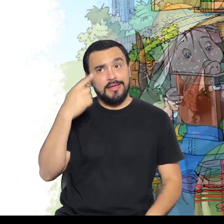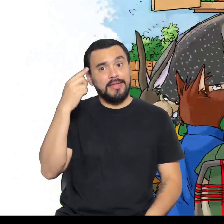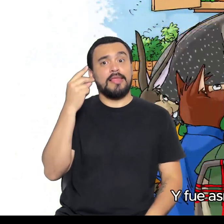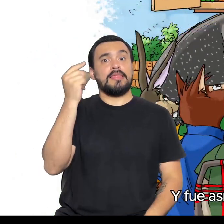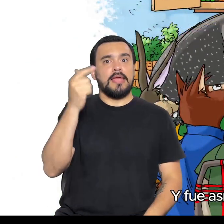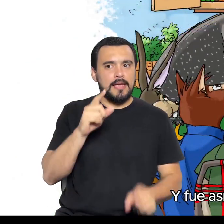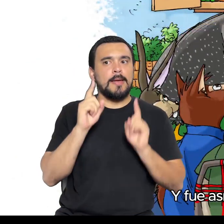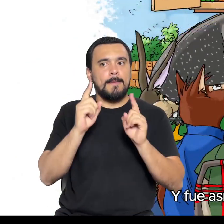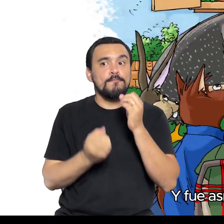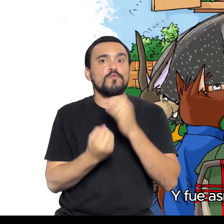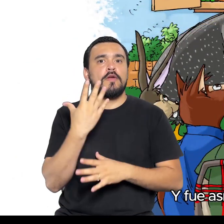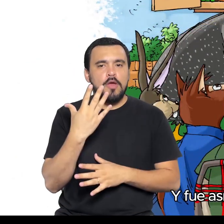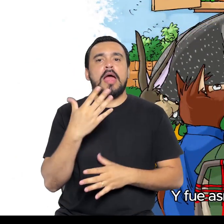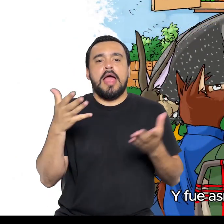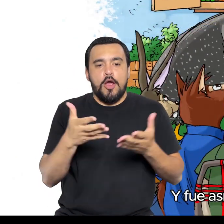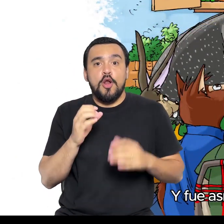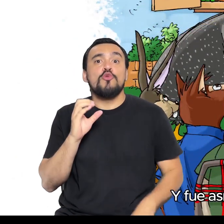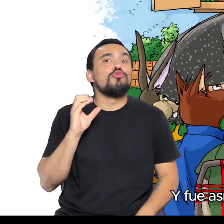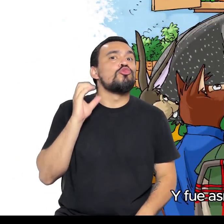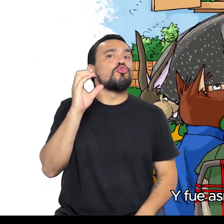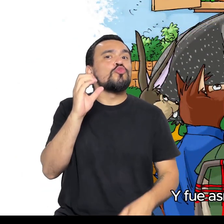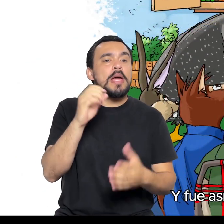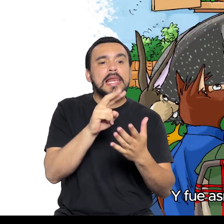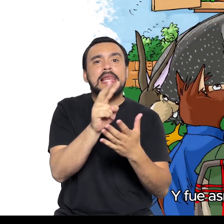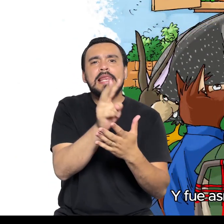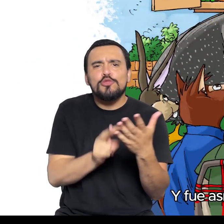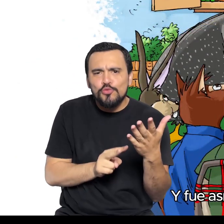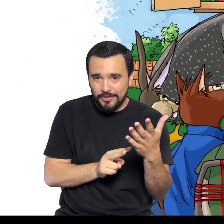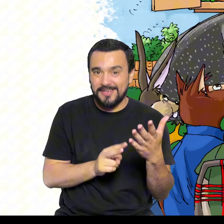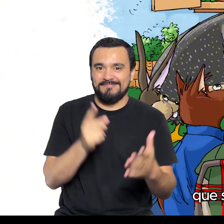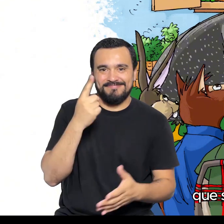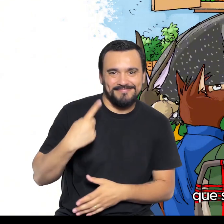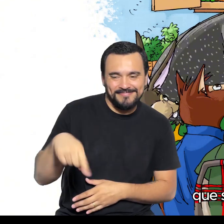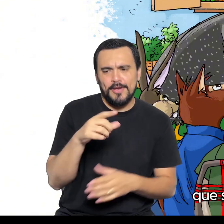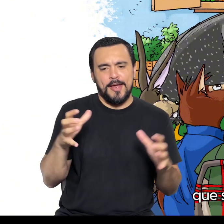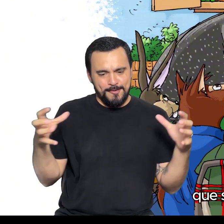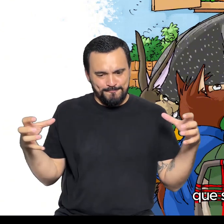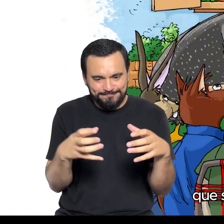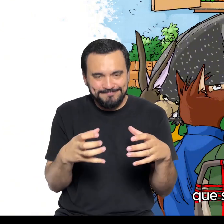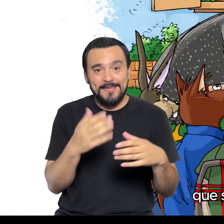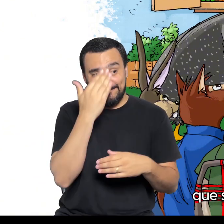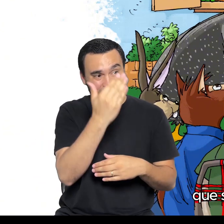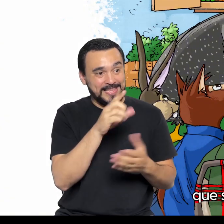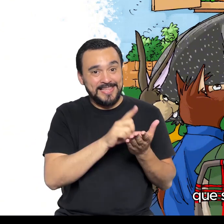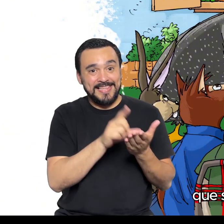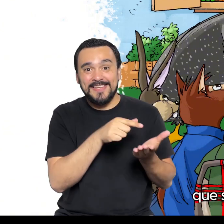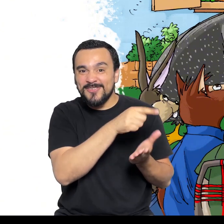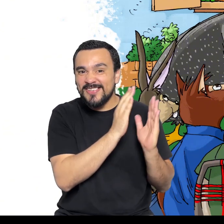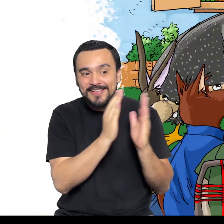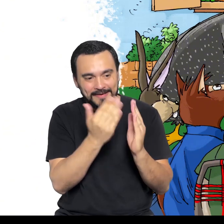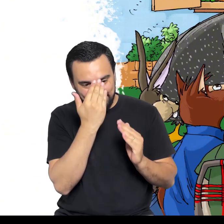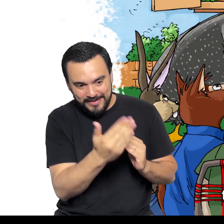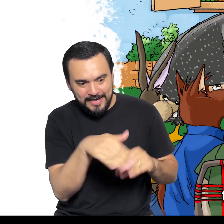Tocay. Y fue así que nació el club de lectura Ñamoñe'é, que se reunía frente a la biblioteca